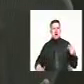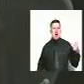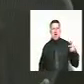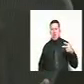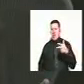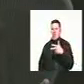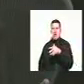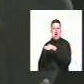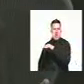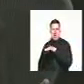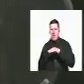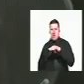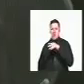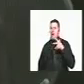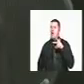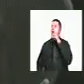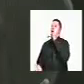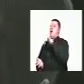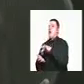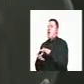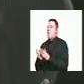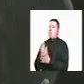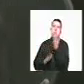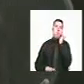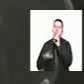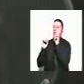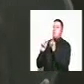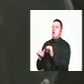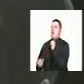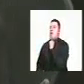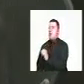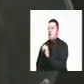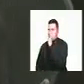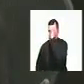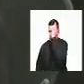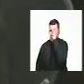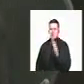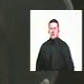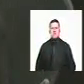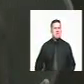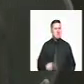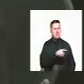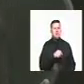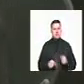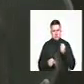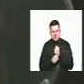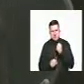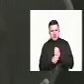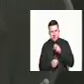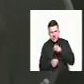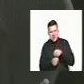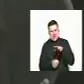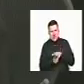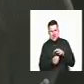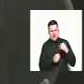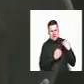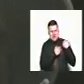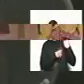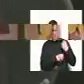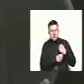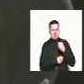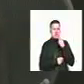viaje en ocasiones sin retorno. La Corte también obstaculiza la labor de la Administración Distrital